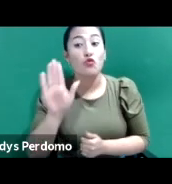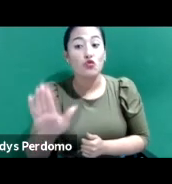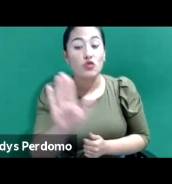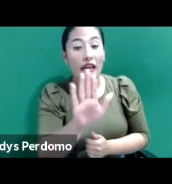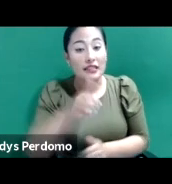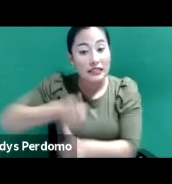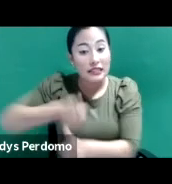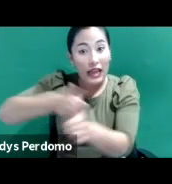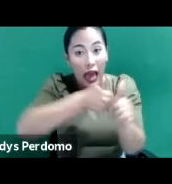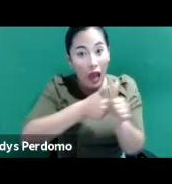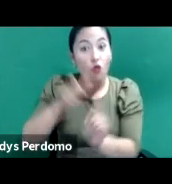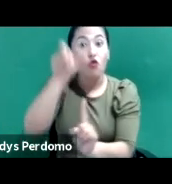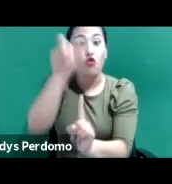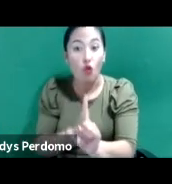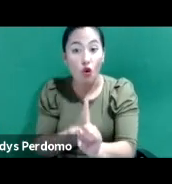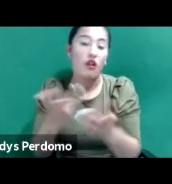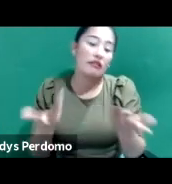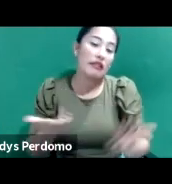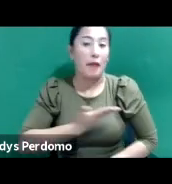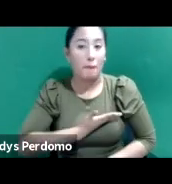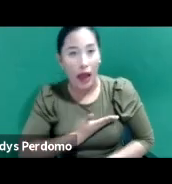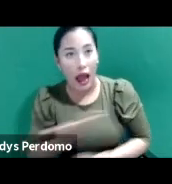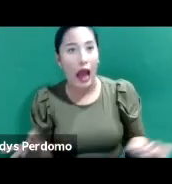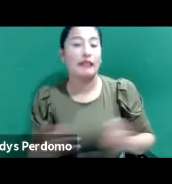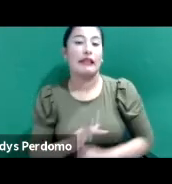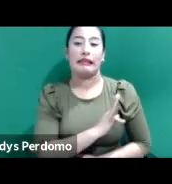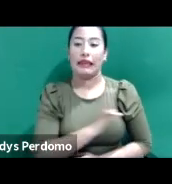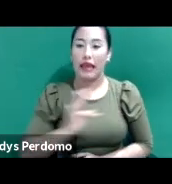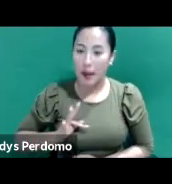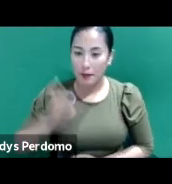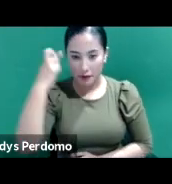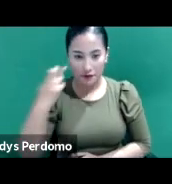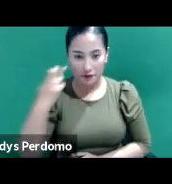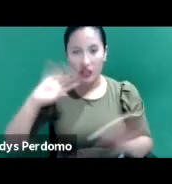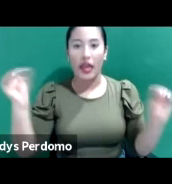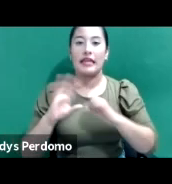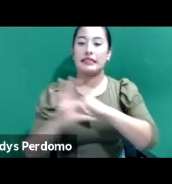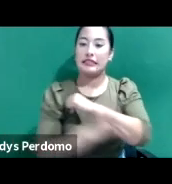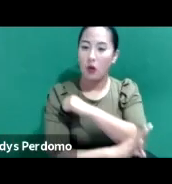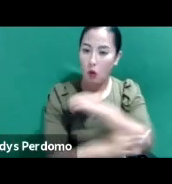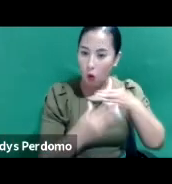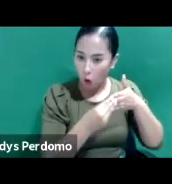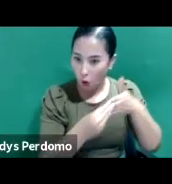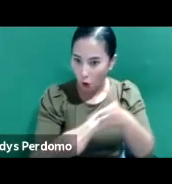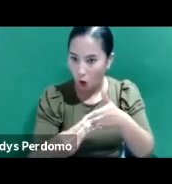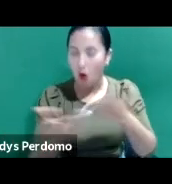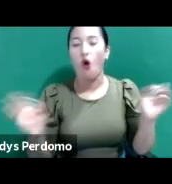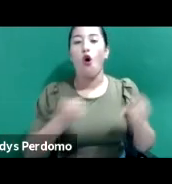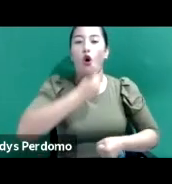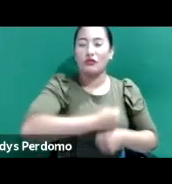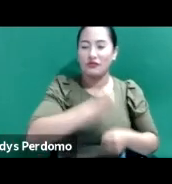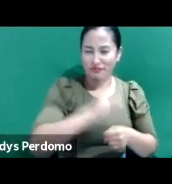en su rol, ya sea de mamá, sea de terapeuta, sea de orientador, sea desde trabajos